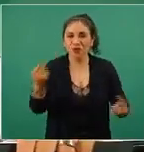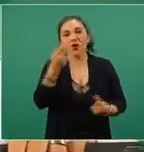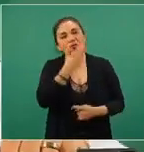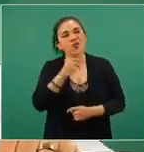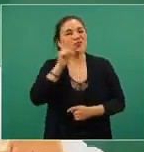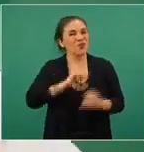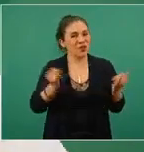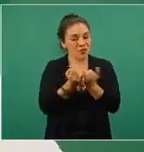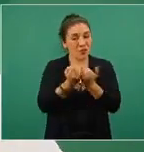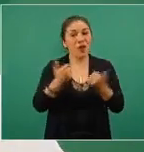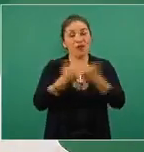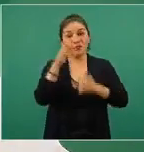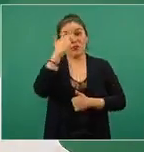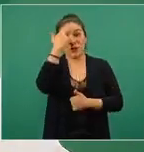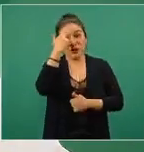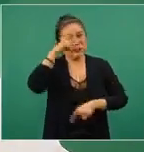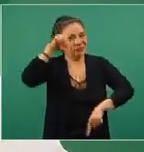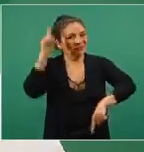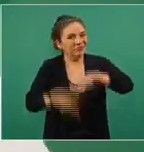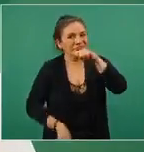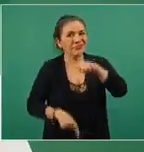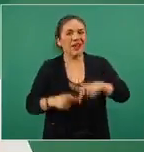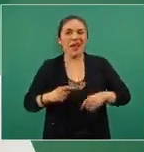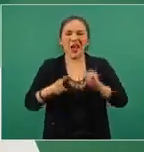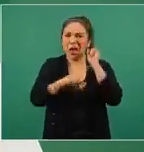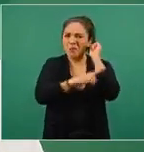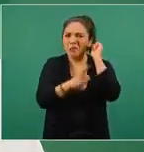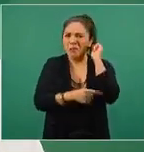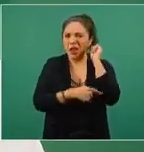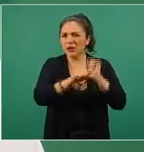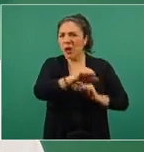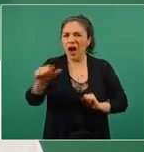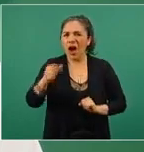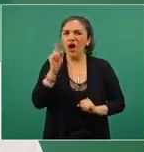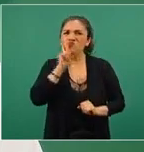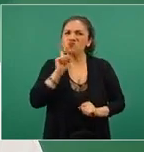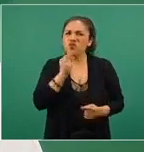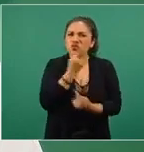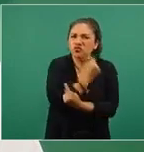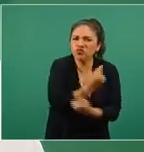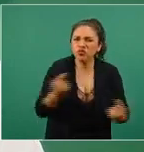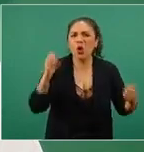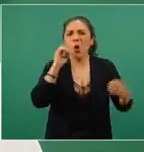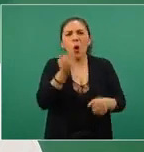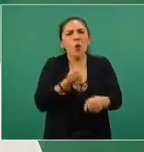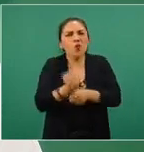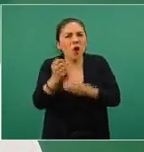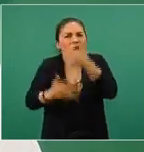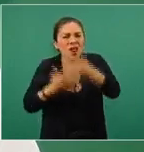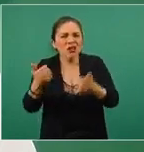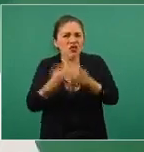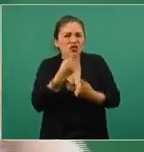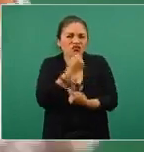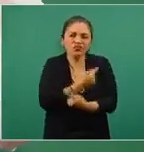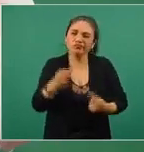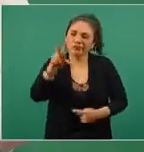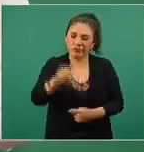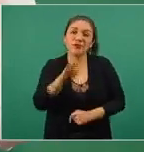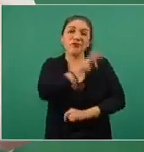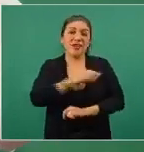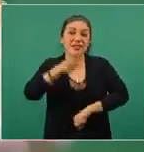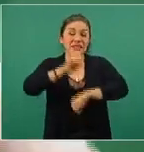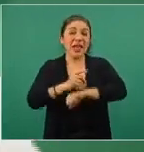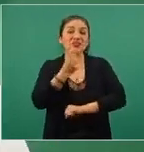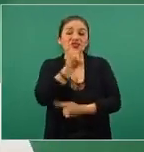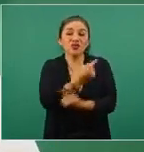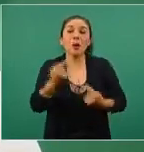Niña. Recuerden, erradiquemos el embarazo en las niñas y la violencia en niñas y niños. Feliz Día del Niño a